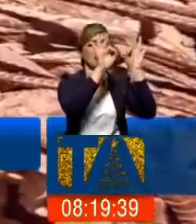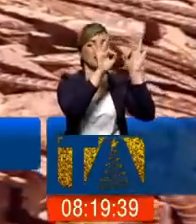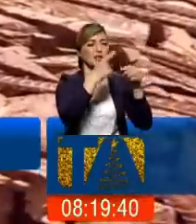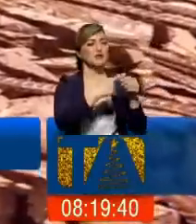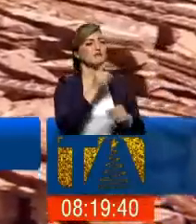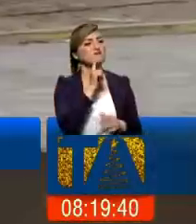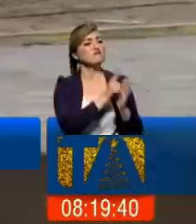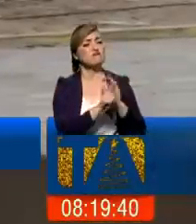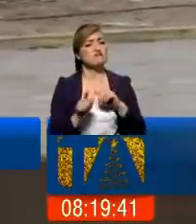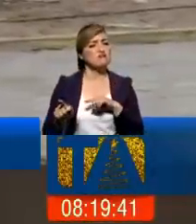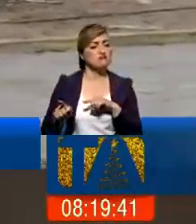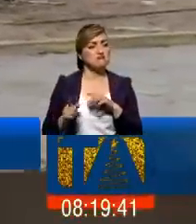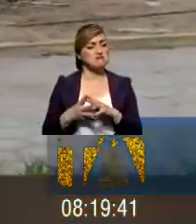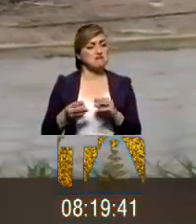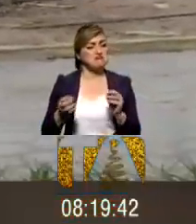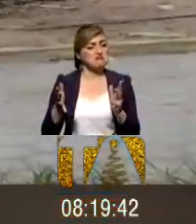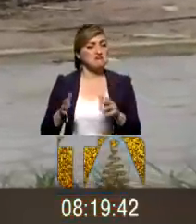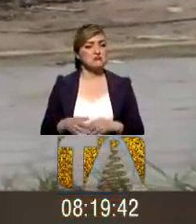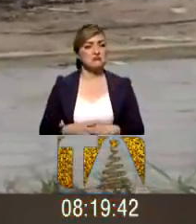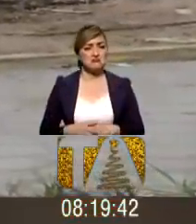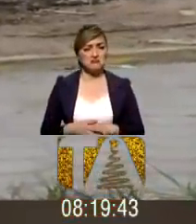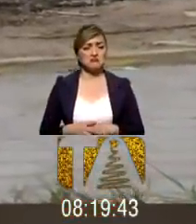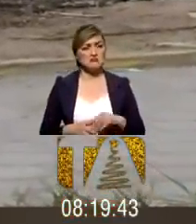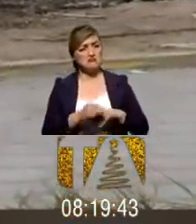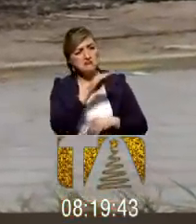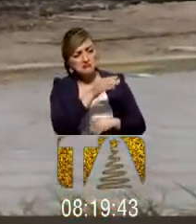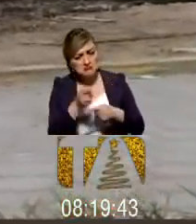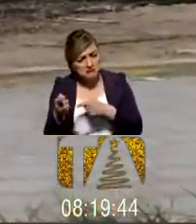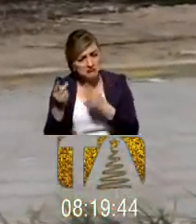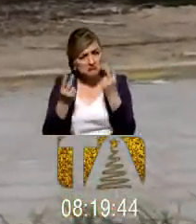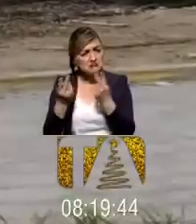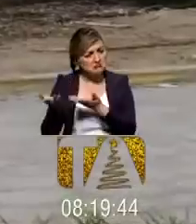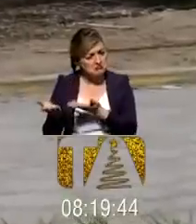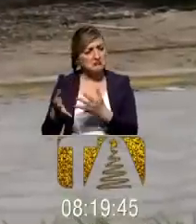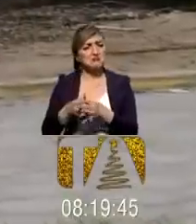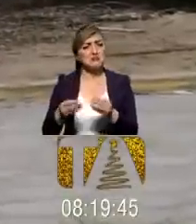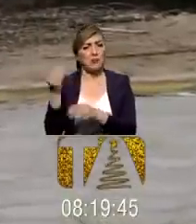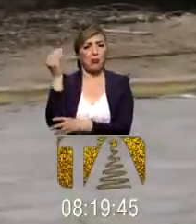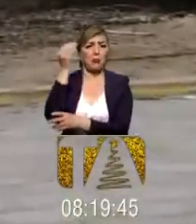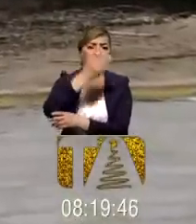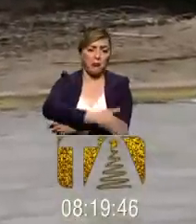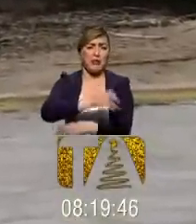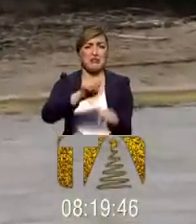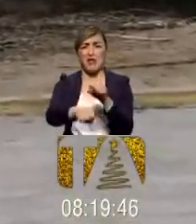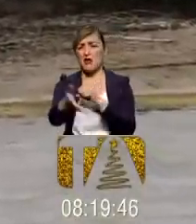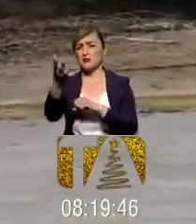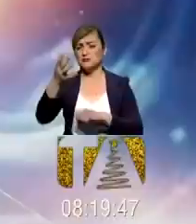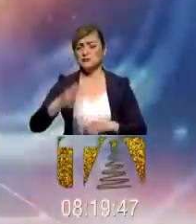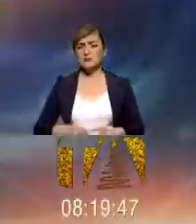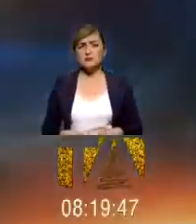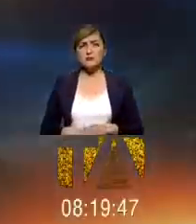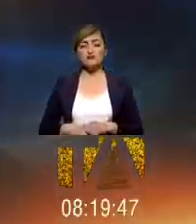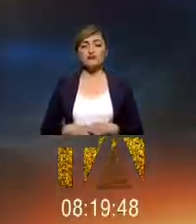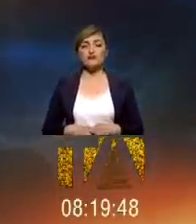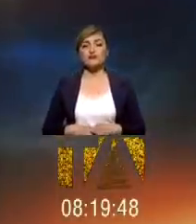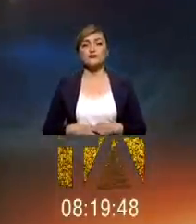Quito sin que hasta el momento se solucione el problema. Un llamado a esta entidad para que visite la zona antes de que este poste caiga y ocasione accidentes.